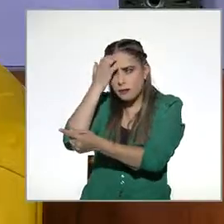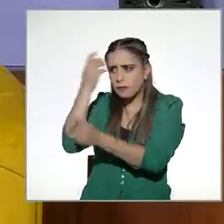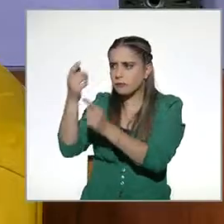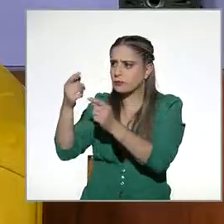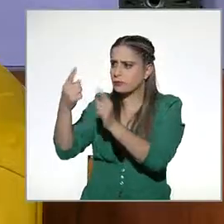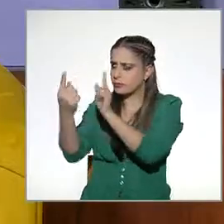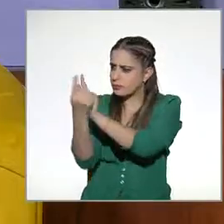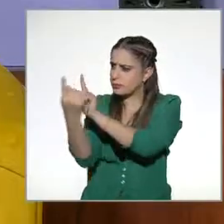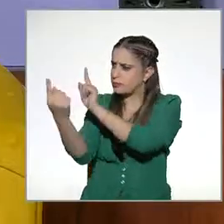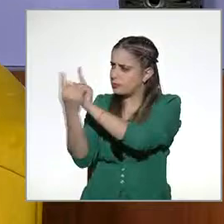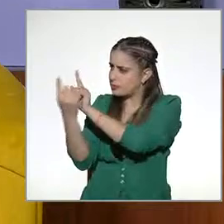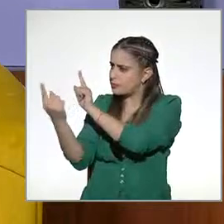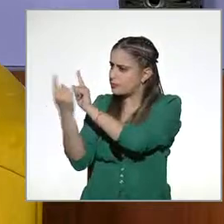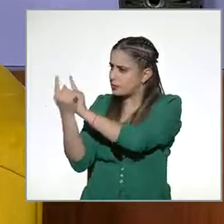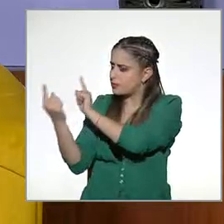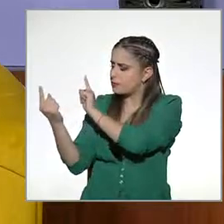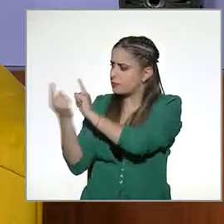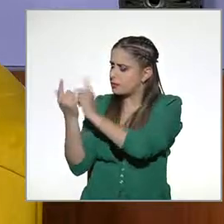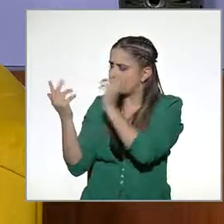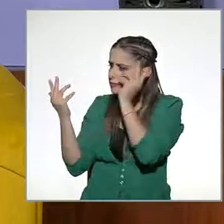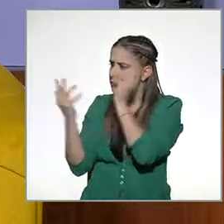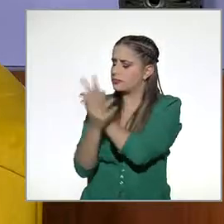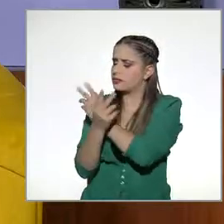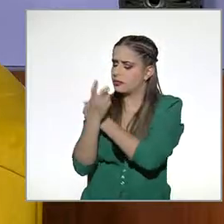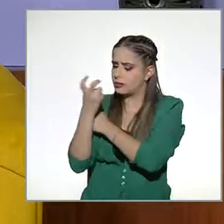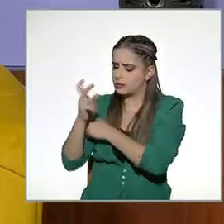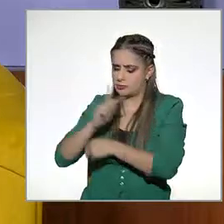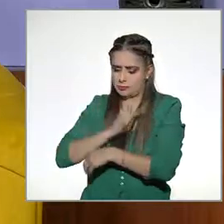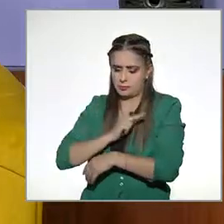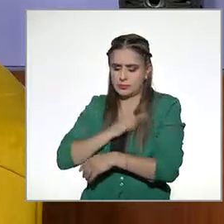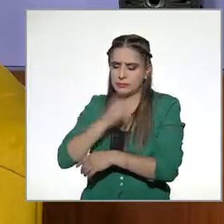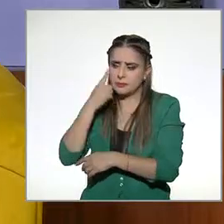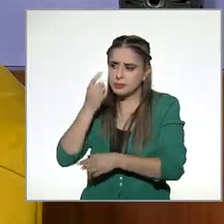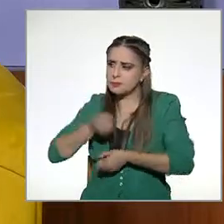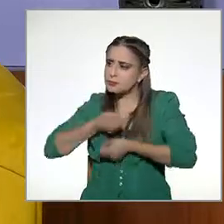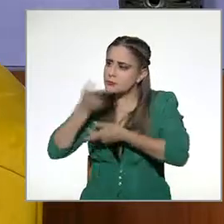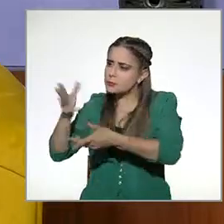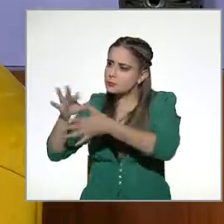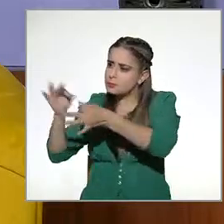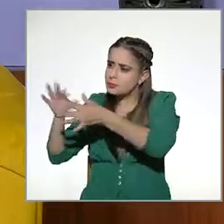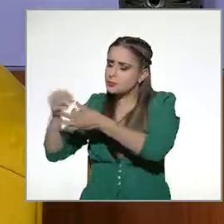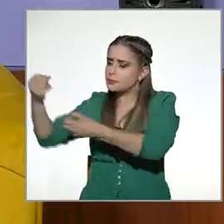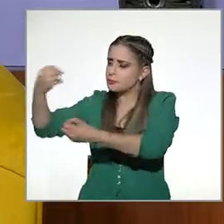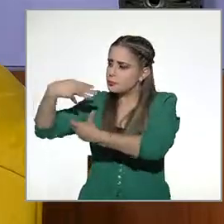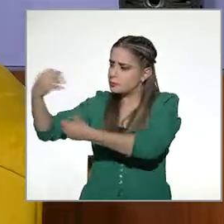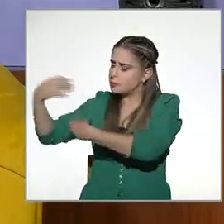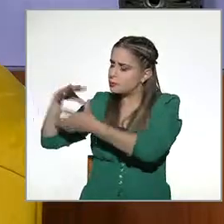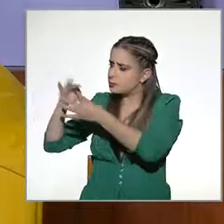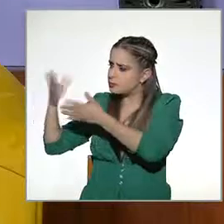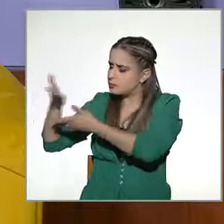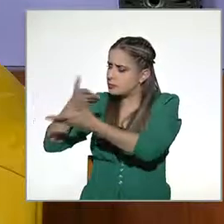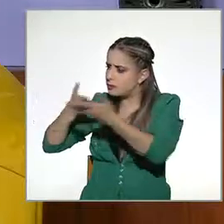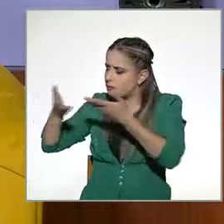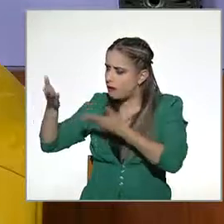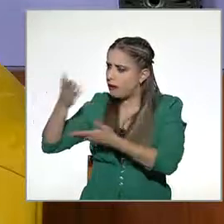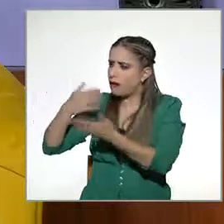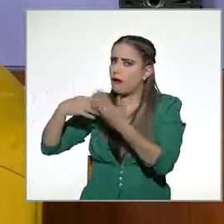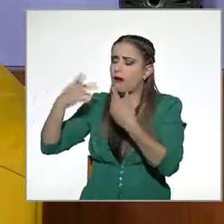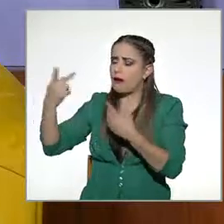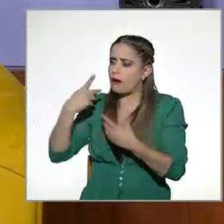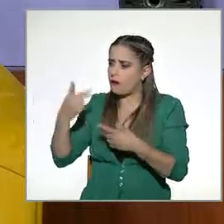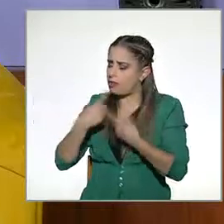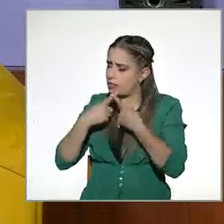un mundo, y ceder algo del mío. Eso no es cualquier cosa para cualquier ser humano. Para los niños, la